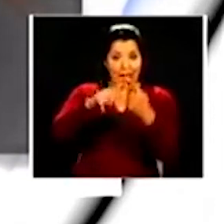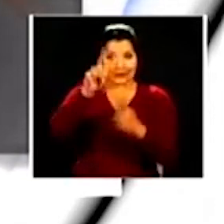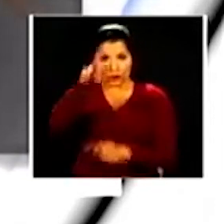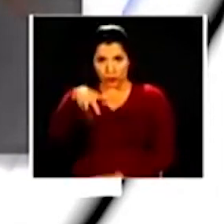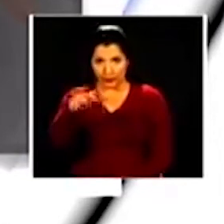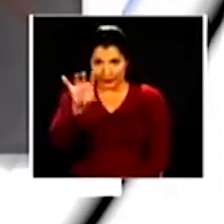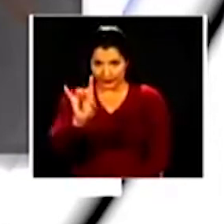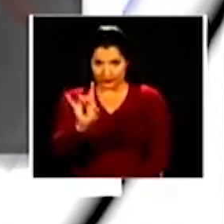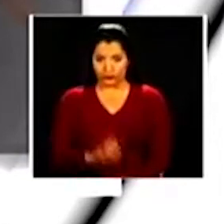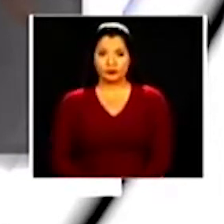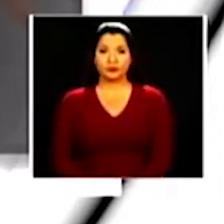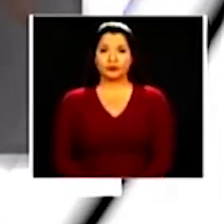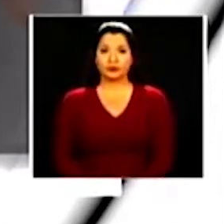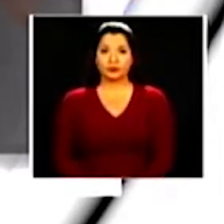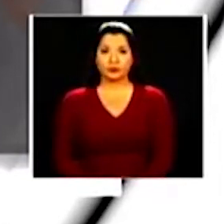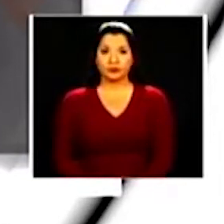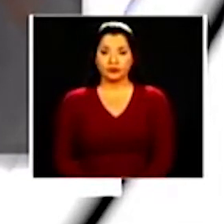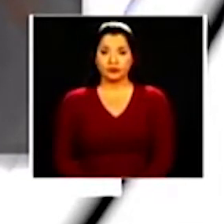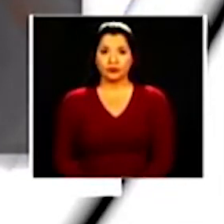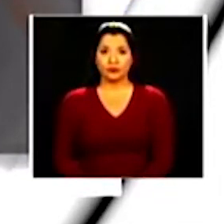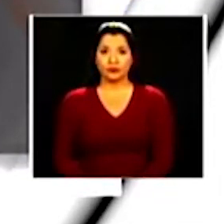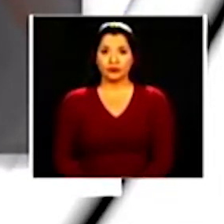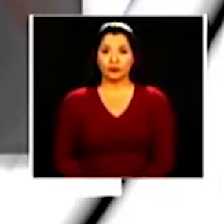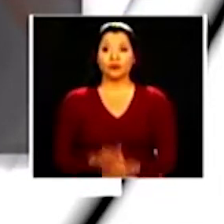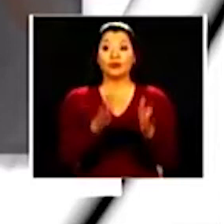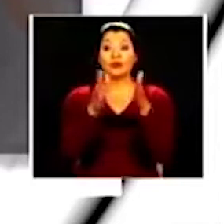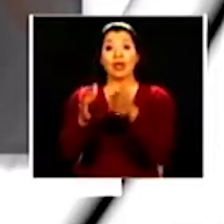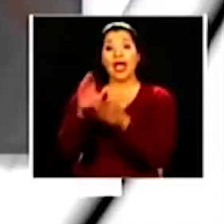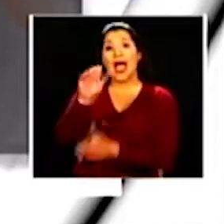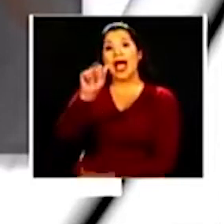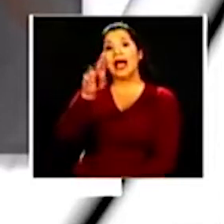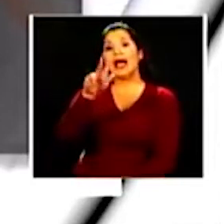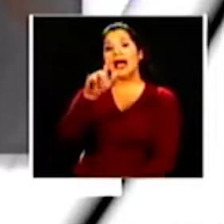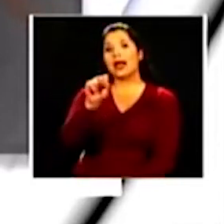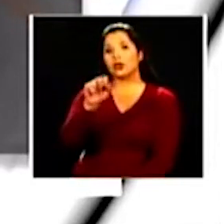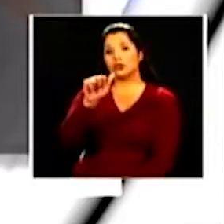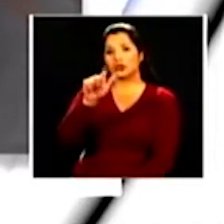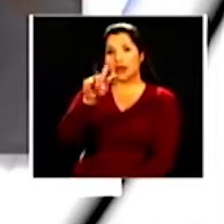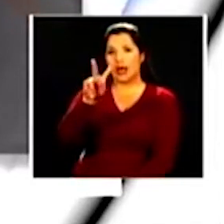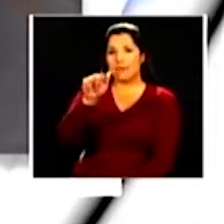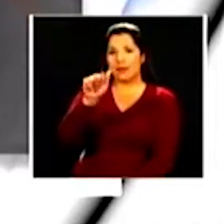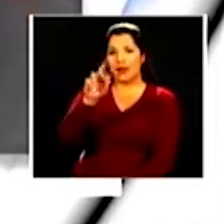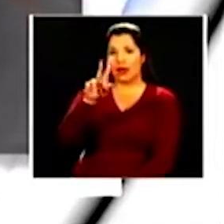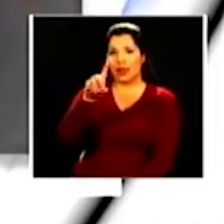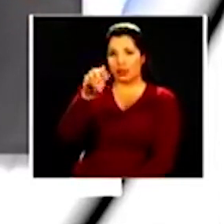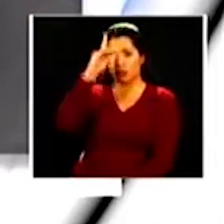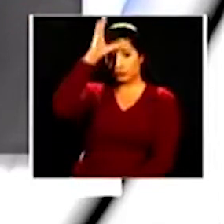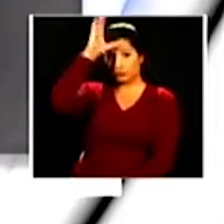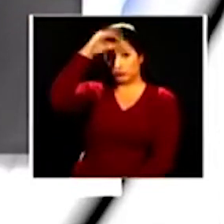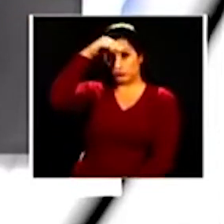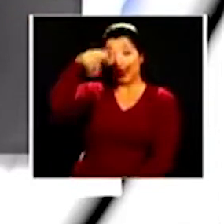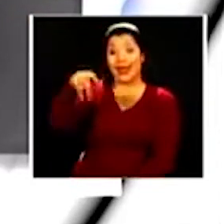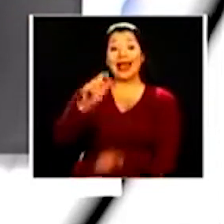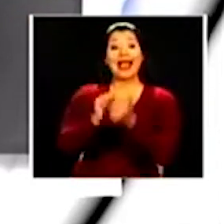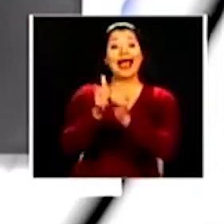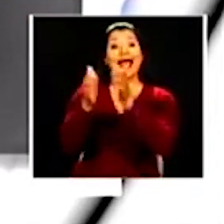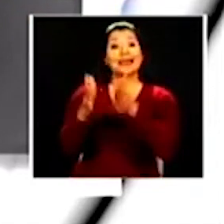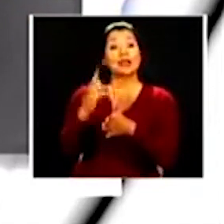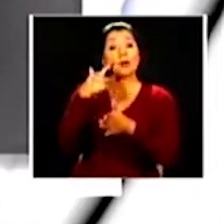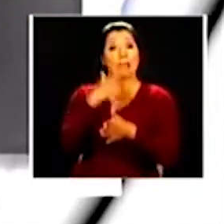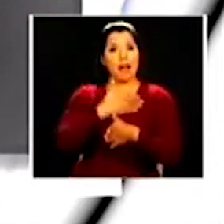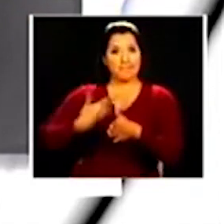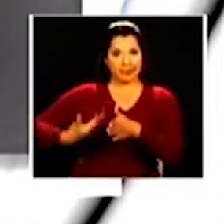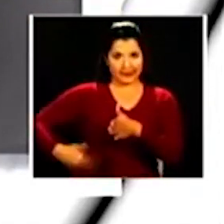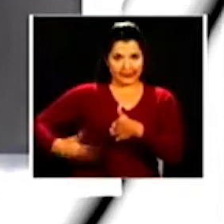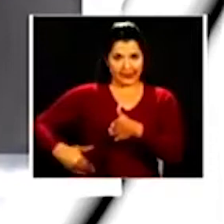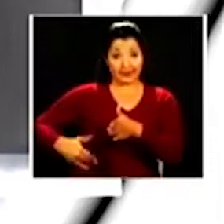2014-2018. El señor Carlos Andrés Alvarado Quesada es el candidato a la presidencia de la República por